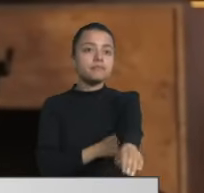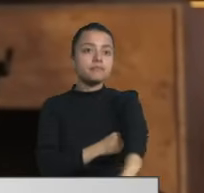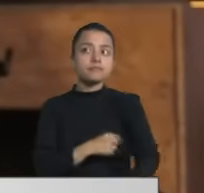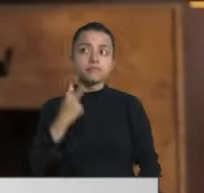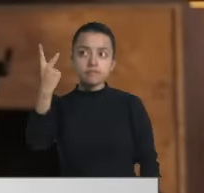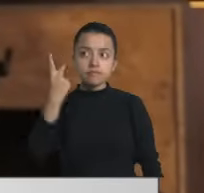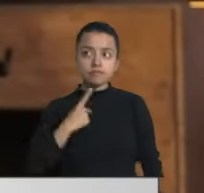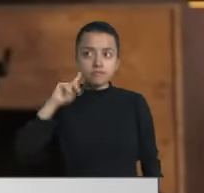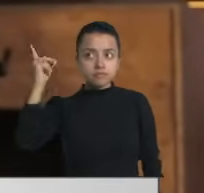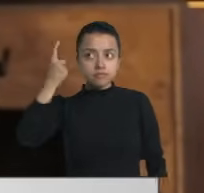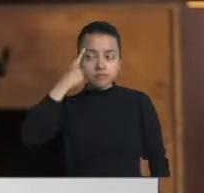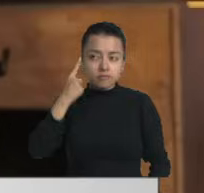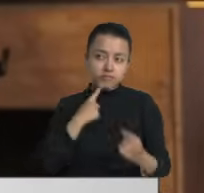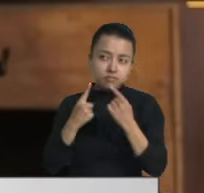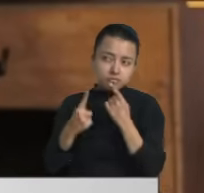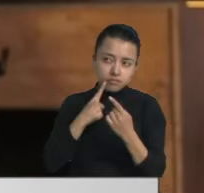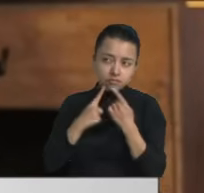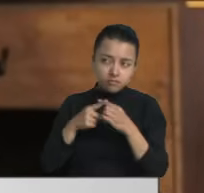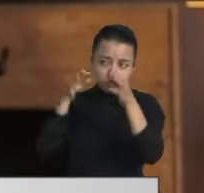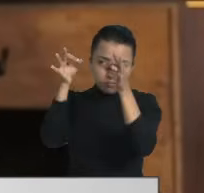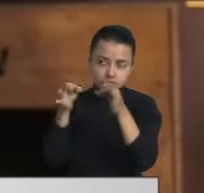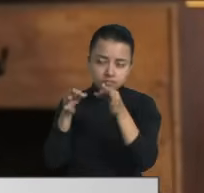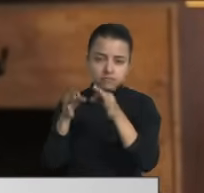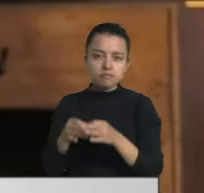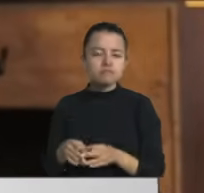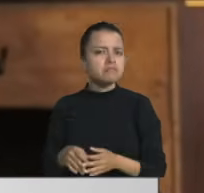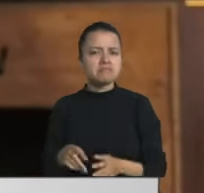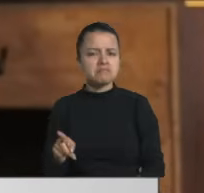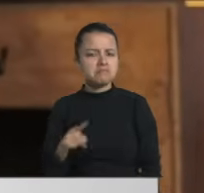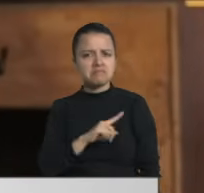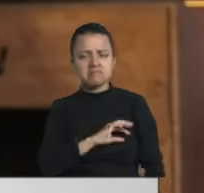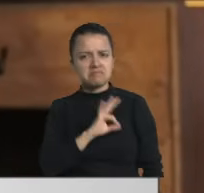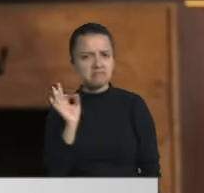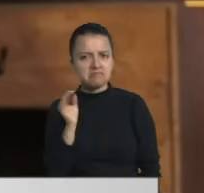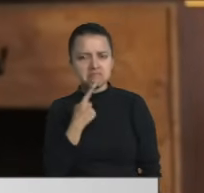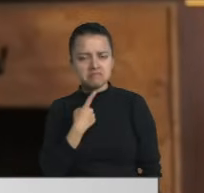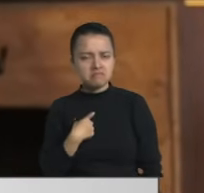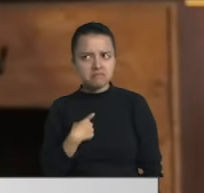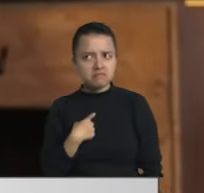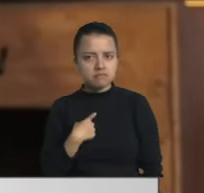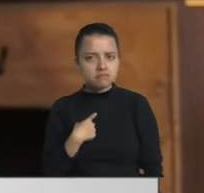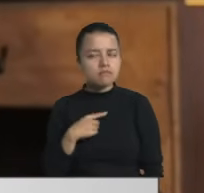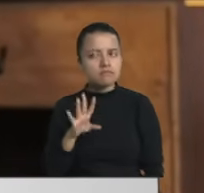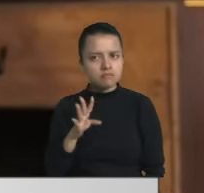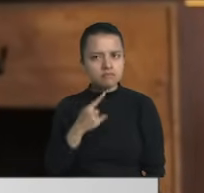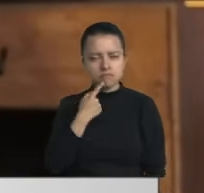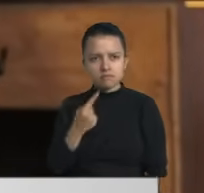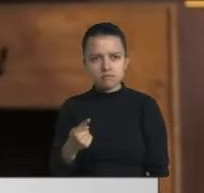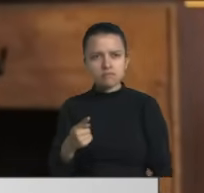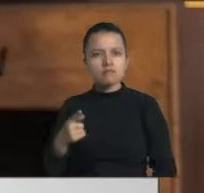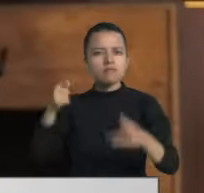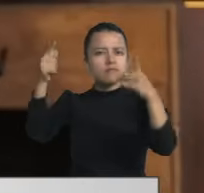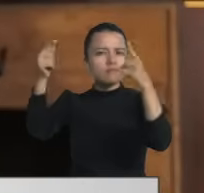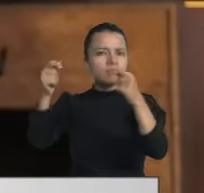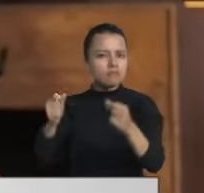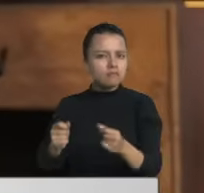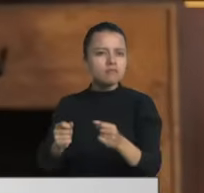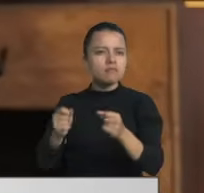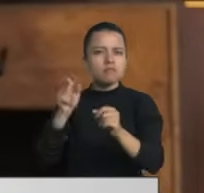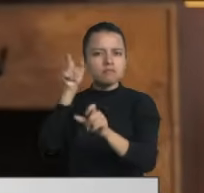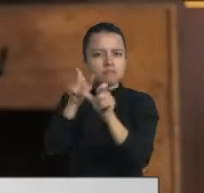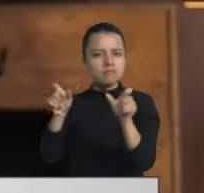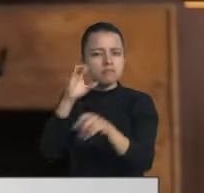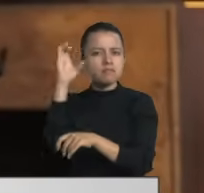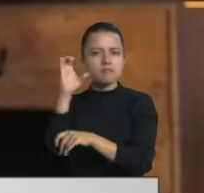dos gobiernos nunca se ha hablado de esas cifras, se ha hablado de números razonables de personas colombianas que